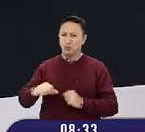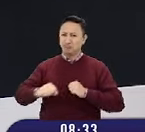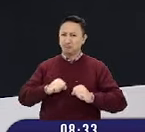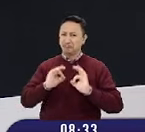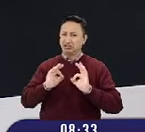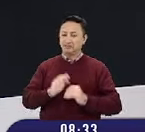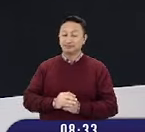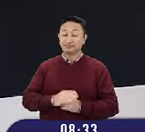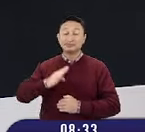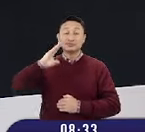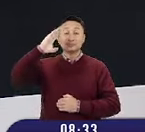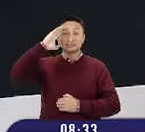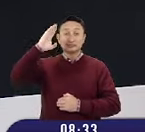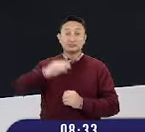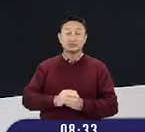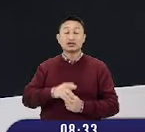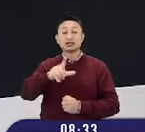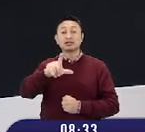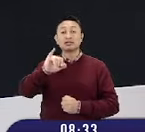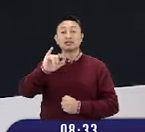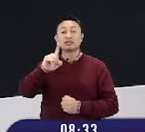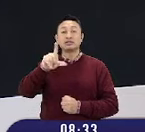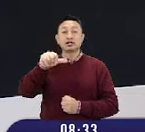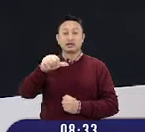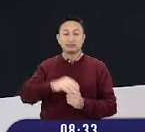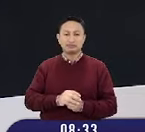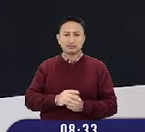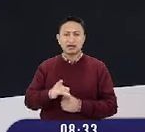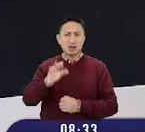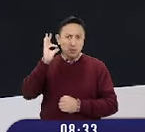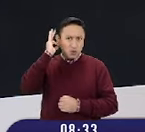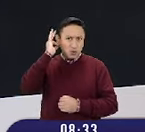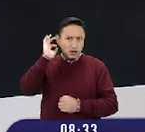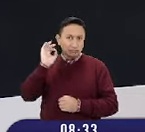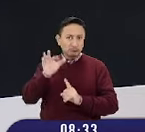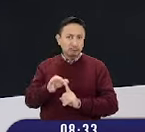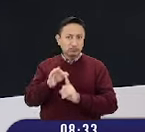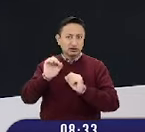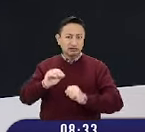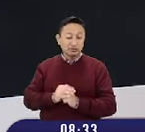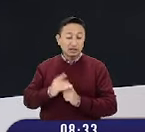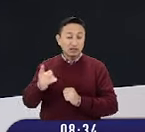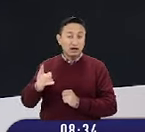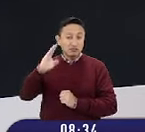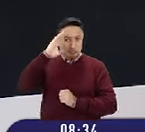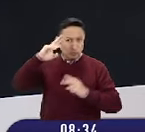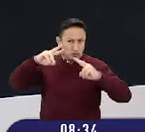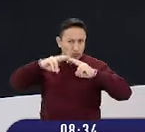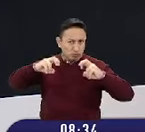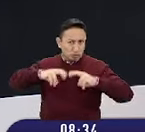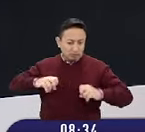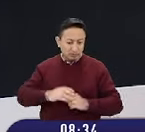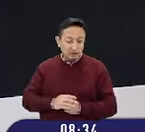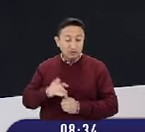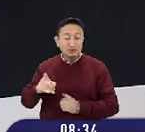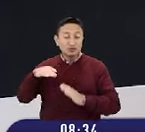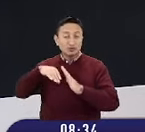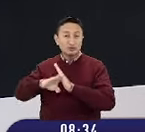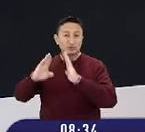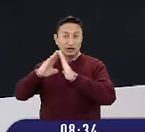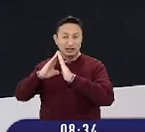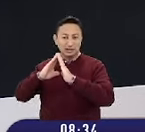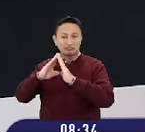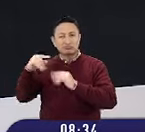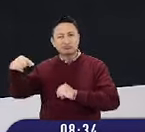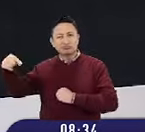La sargento Segundo Liliana Galora es una de las pocas mujeres especialistas de criminalística. Ella nos abrió las puertas de su casa para